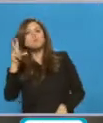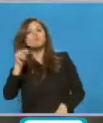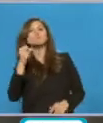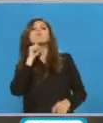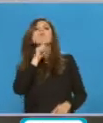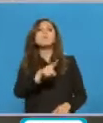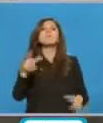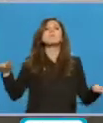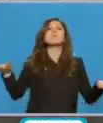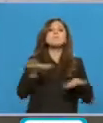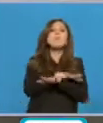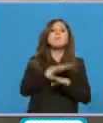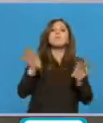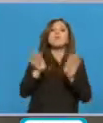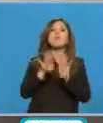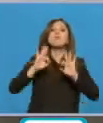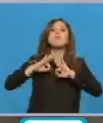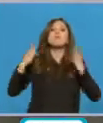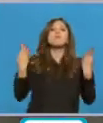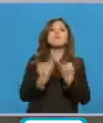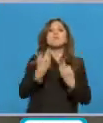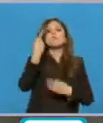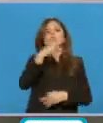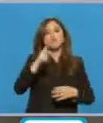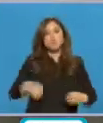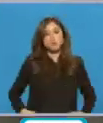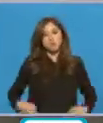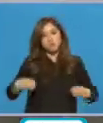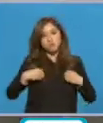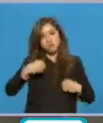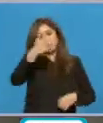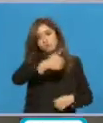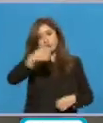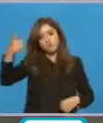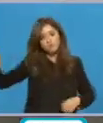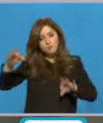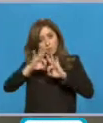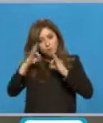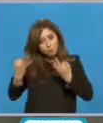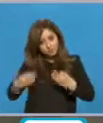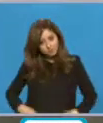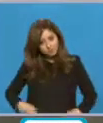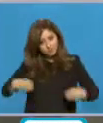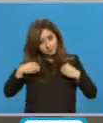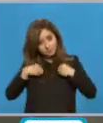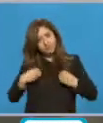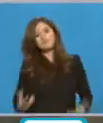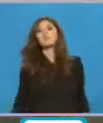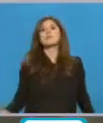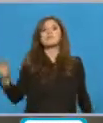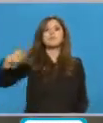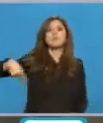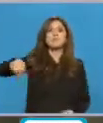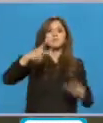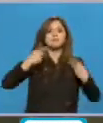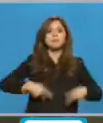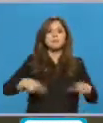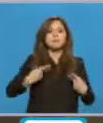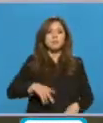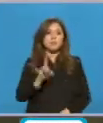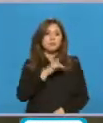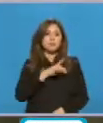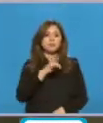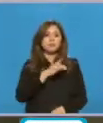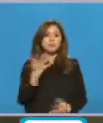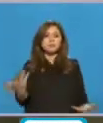en la manera de vivir, Claro. que era lo que más les Un estilo faltaba. de vida. Ajá, Oye, un Totalmente nuevo estilo de vida. distinto. Es lo que le dio miedo a los organizadores, ¿no? Porque